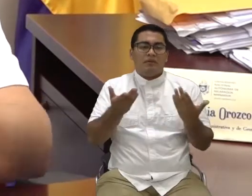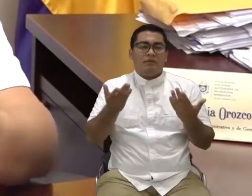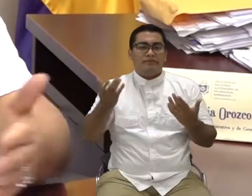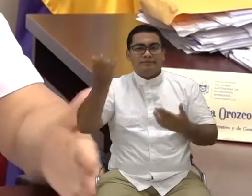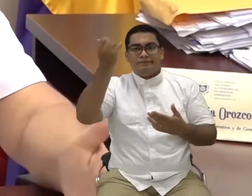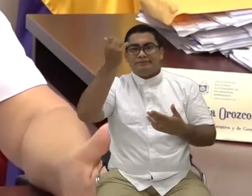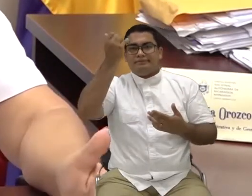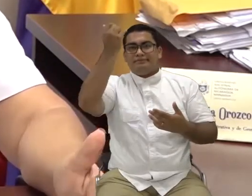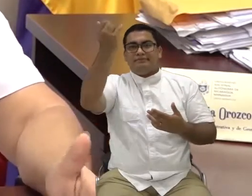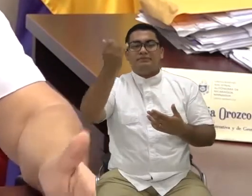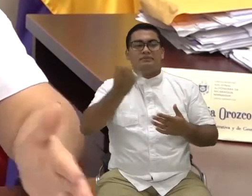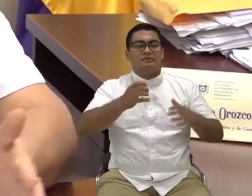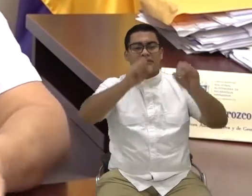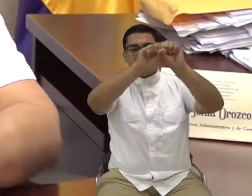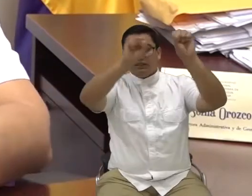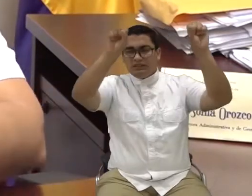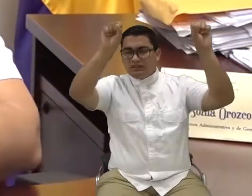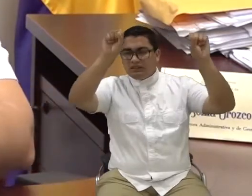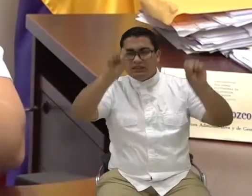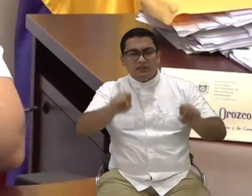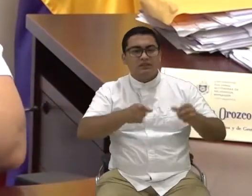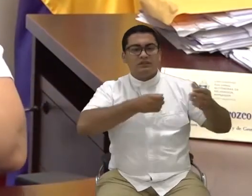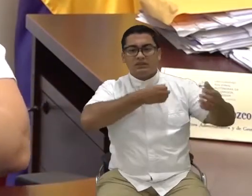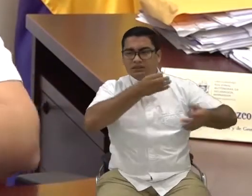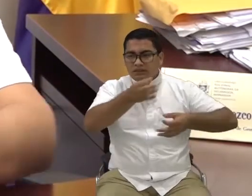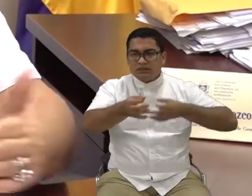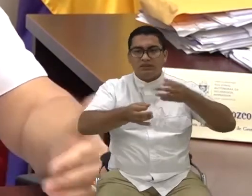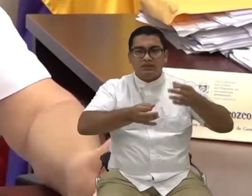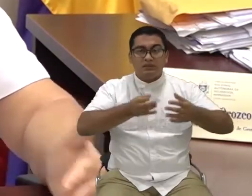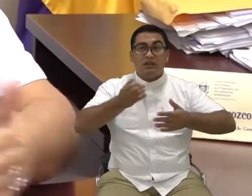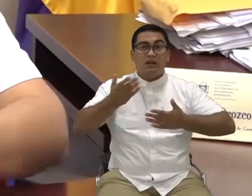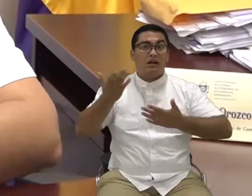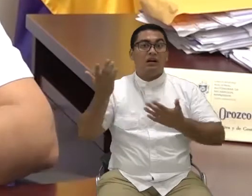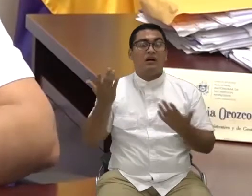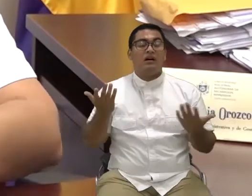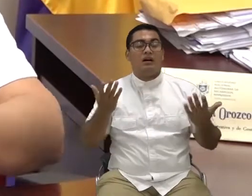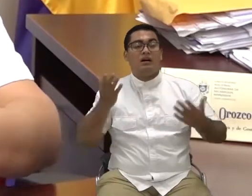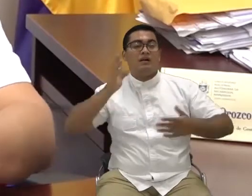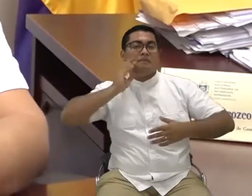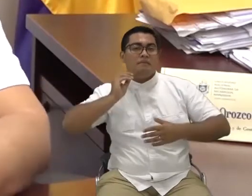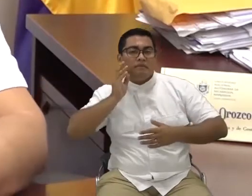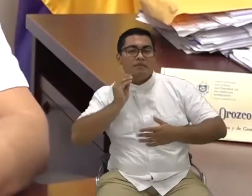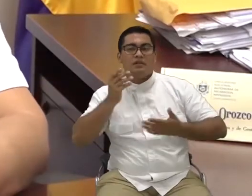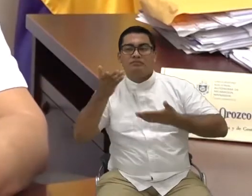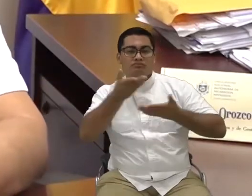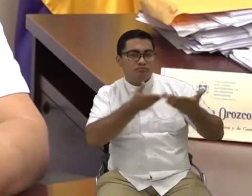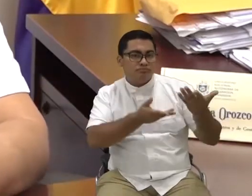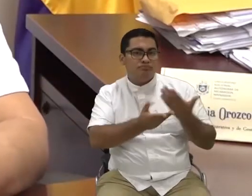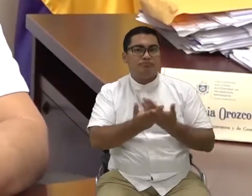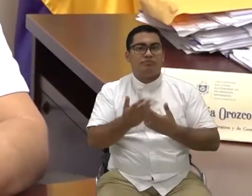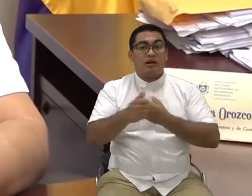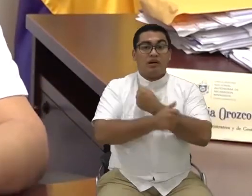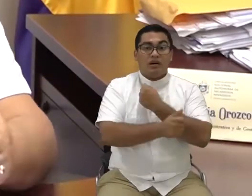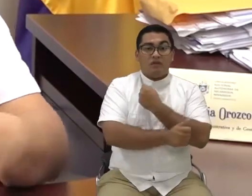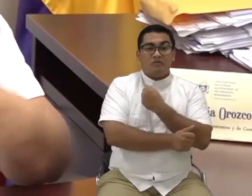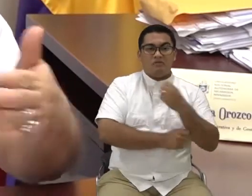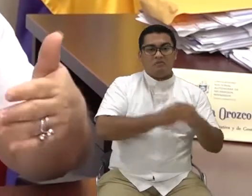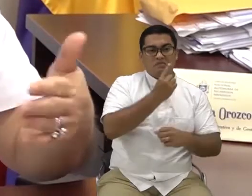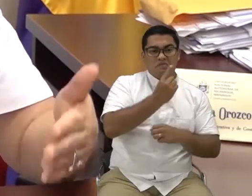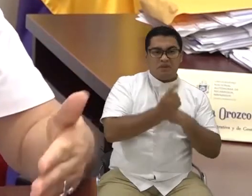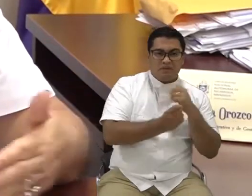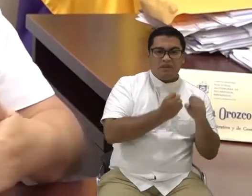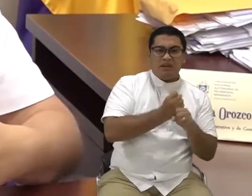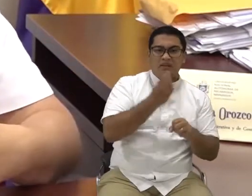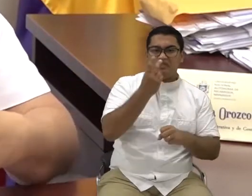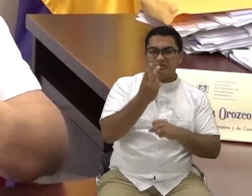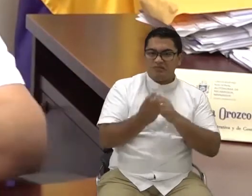de conocimiento entre los diferentes compañeros de años superiores con los que están entrando. Esa